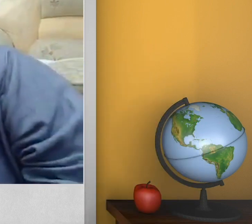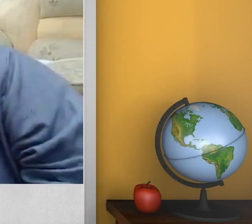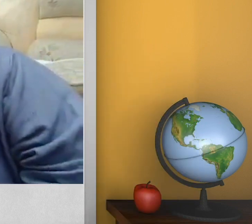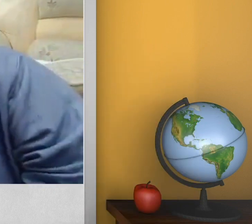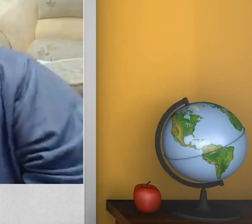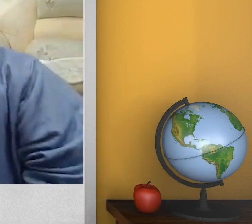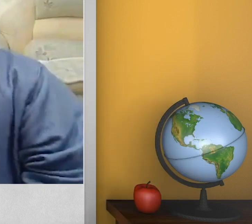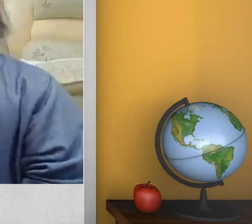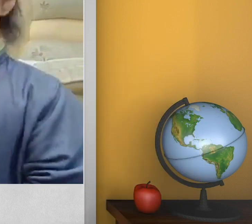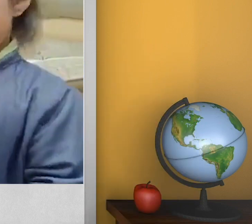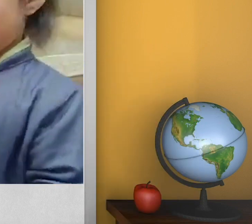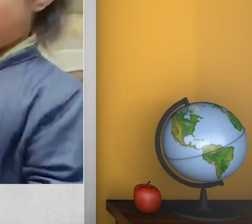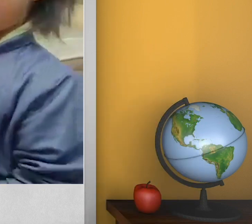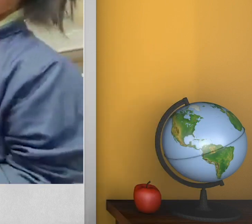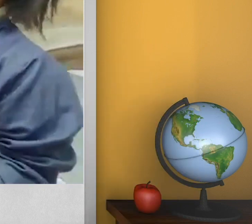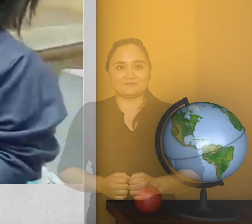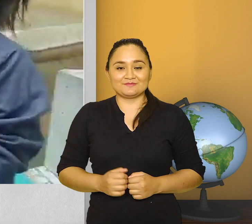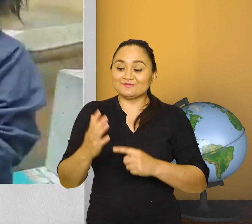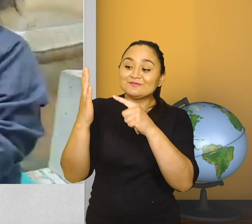pinte. Amarillo,